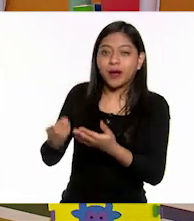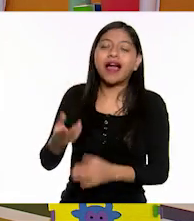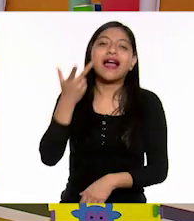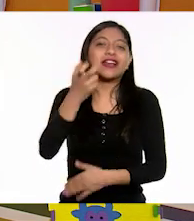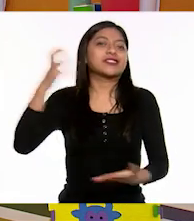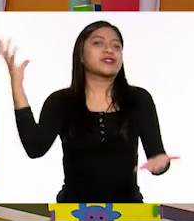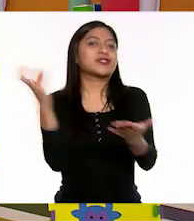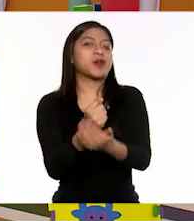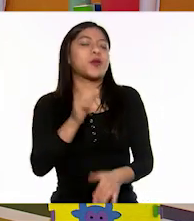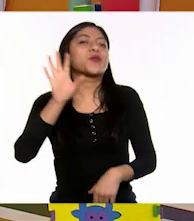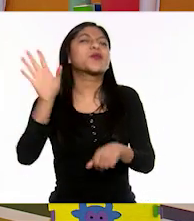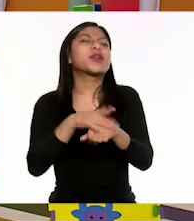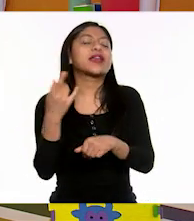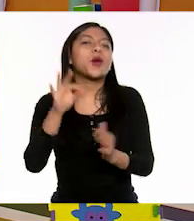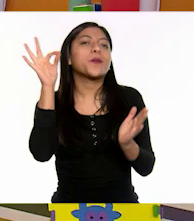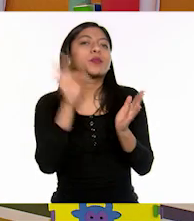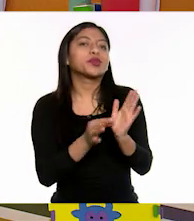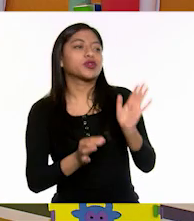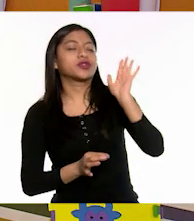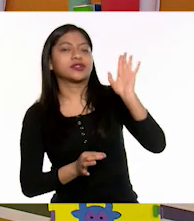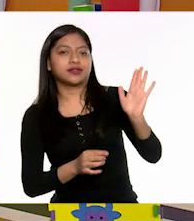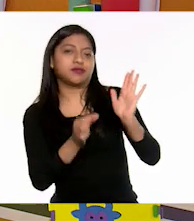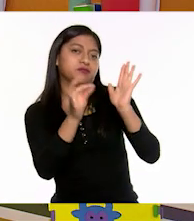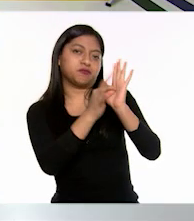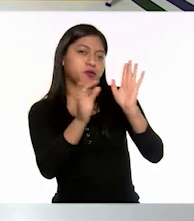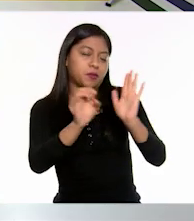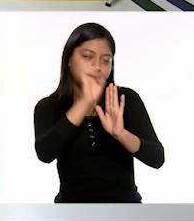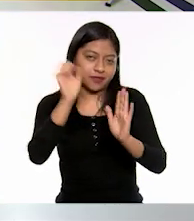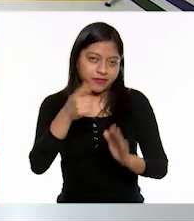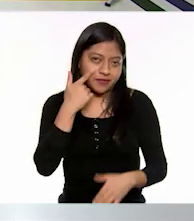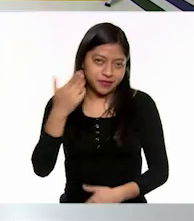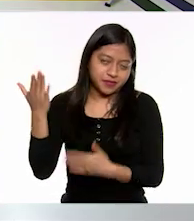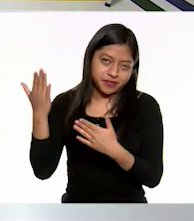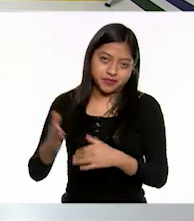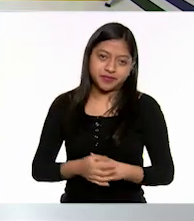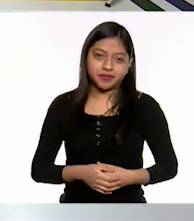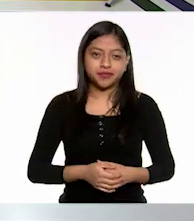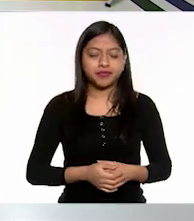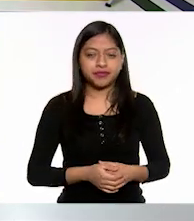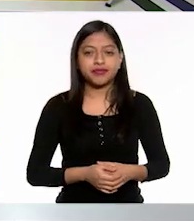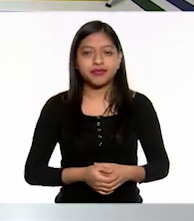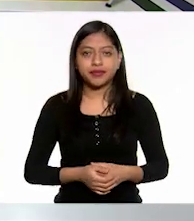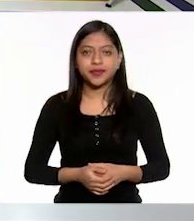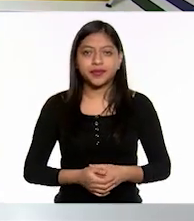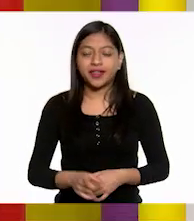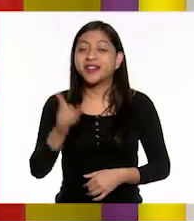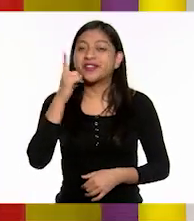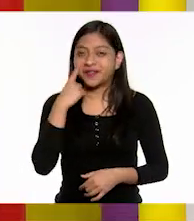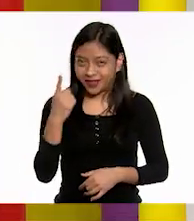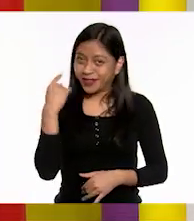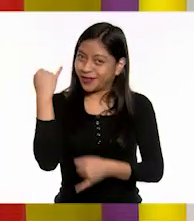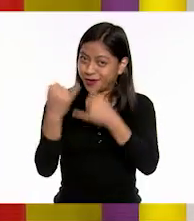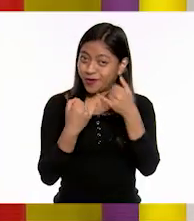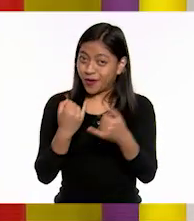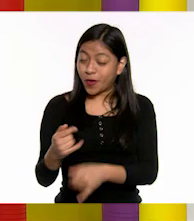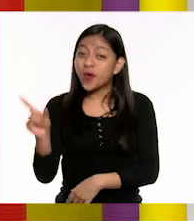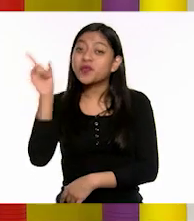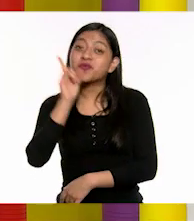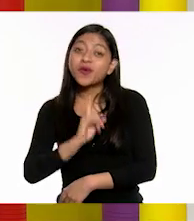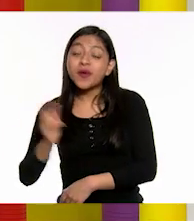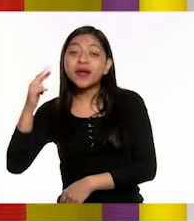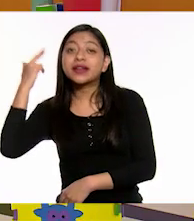va dando puntos porque vamos a poner un ejemplo niñas innings baja y dice entonces la reina